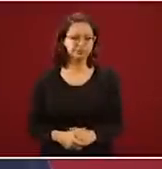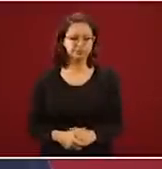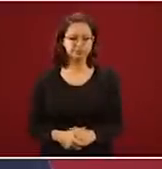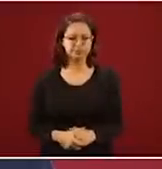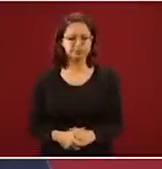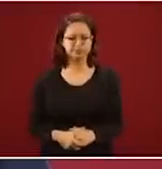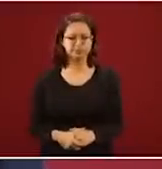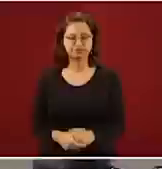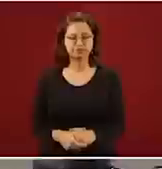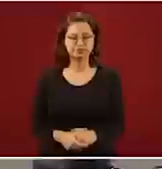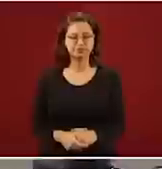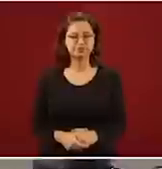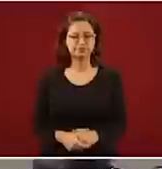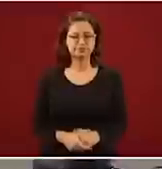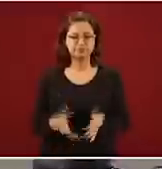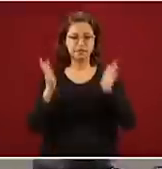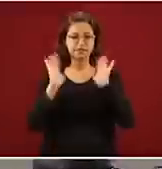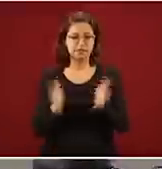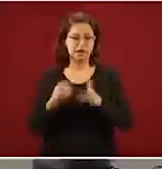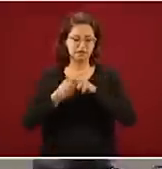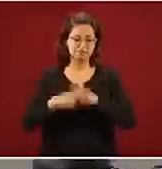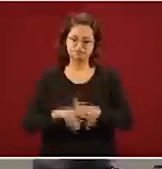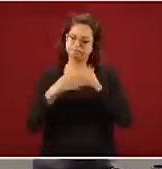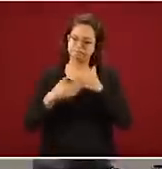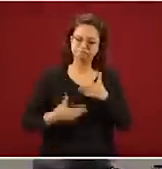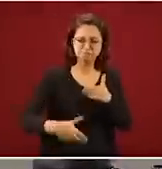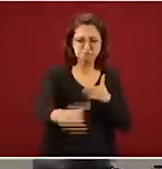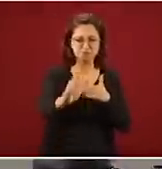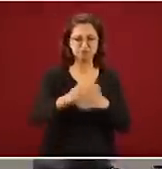Y ya inició este proceso.